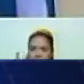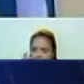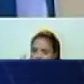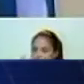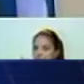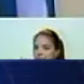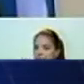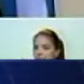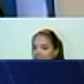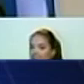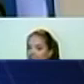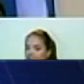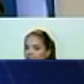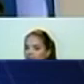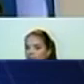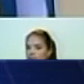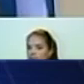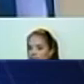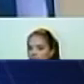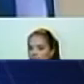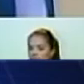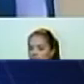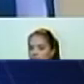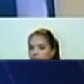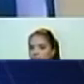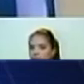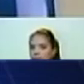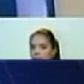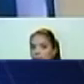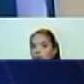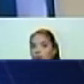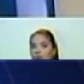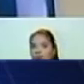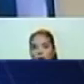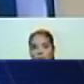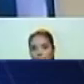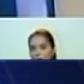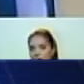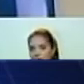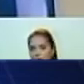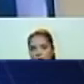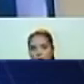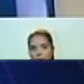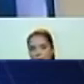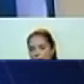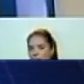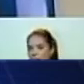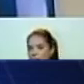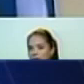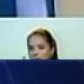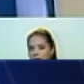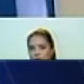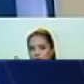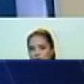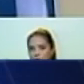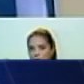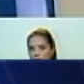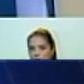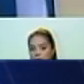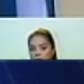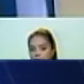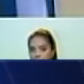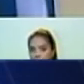presumirse? Que utilizaron de manera indebida una investigación que se